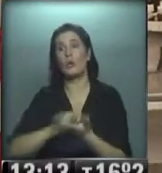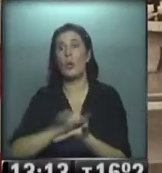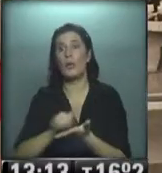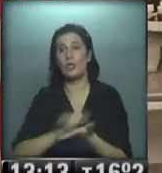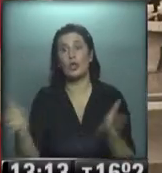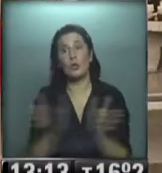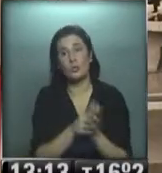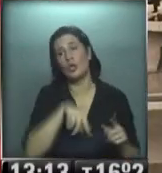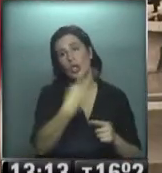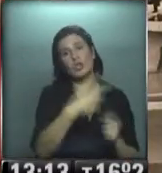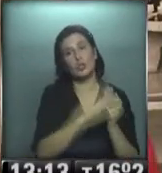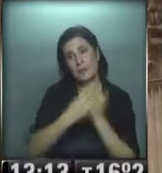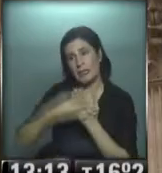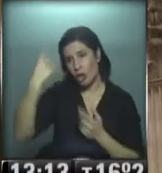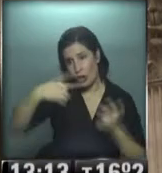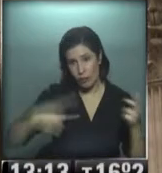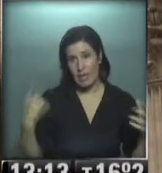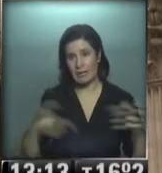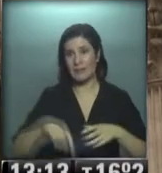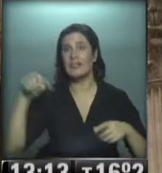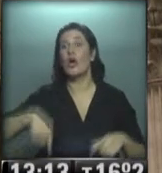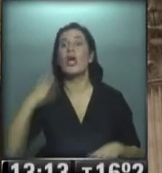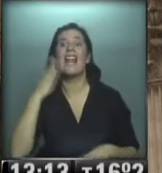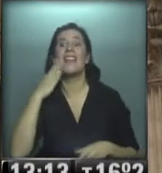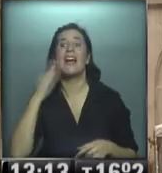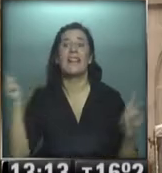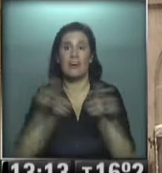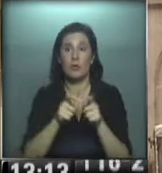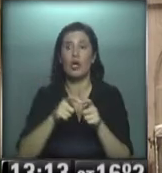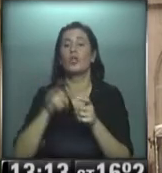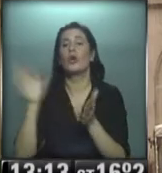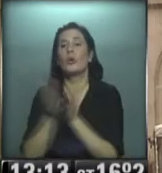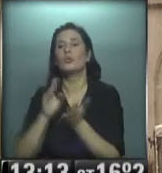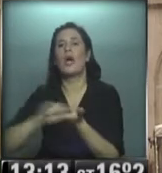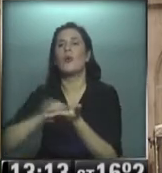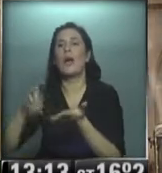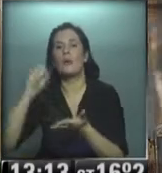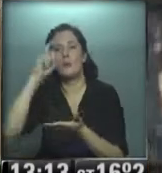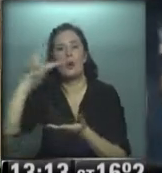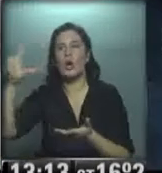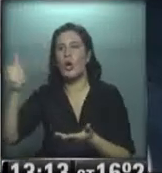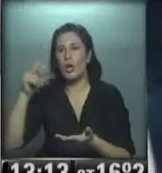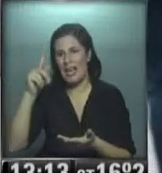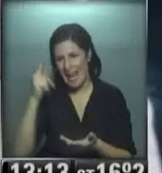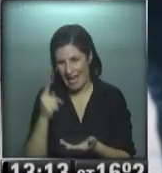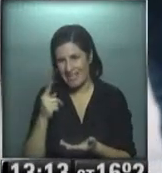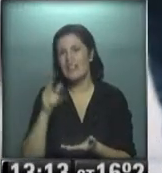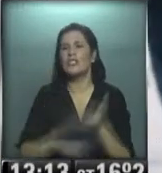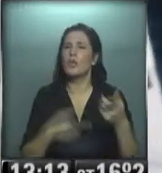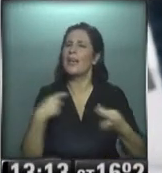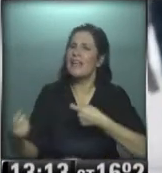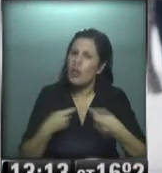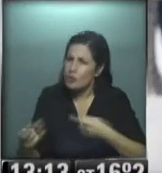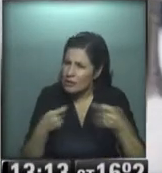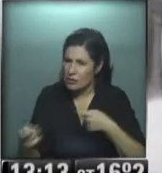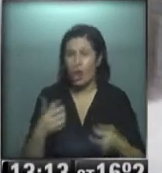otros funcionarios para el encuentro que mantendrán por la tarde con el abogado daniel pollack en el inicio de las negociaciones en la que argentina insistirá